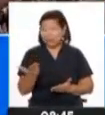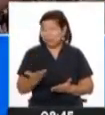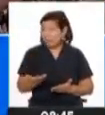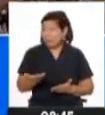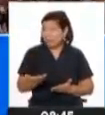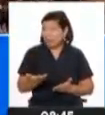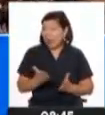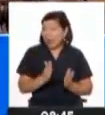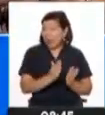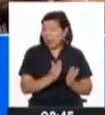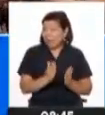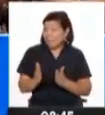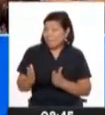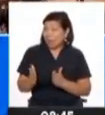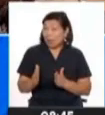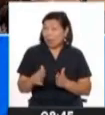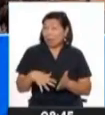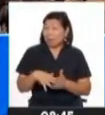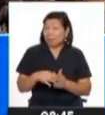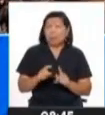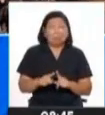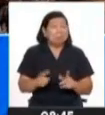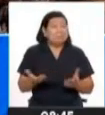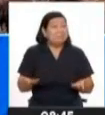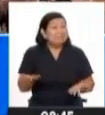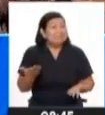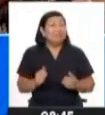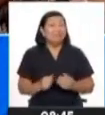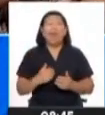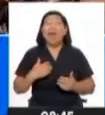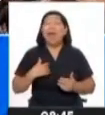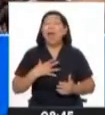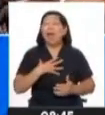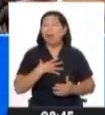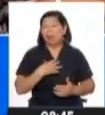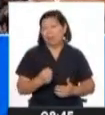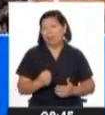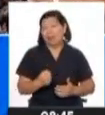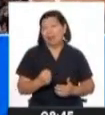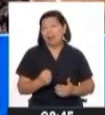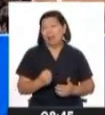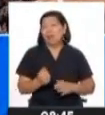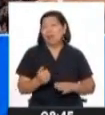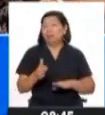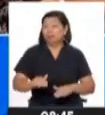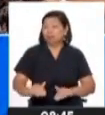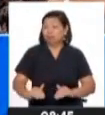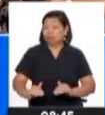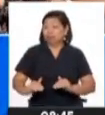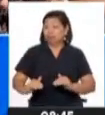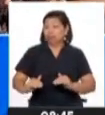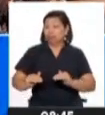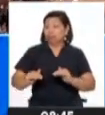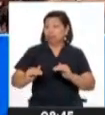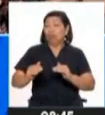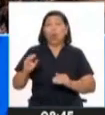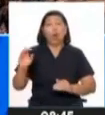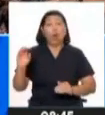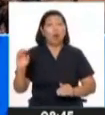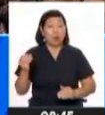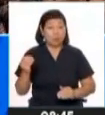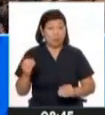ser agentes vulnerables, bueno, en realidad por edad y por el proceso de desarrollo en el que se encuentran los niños y